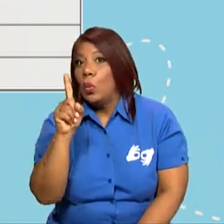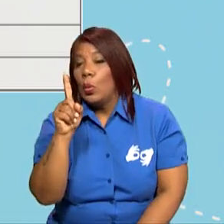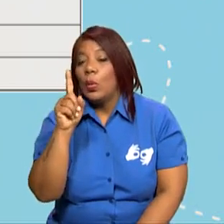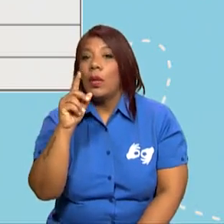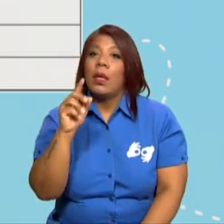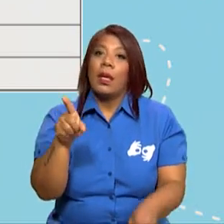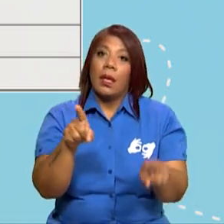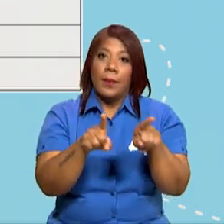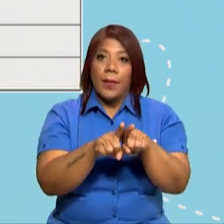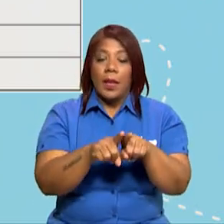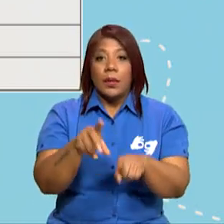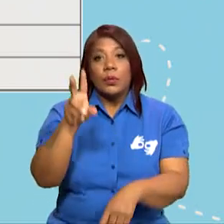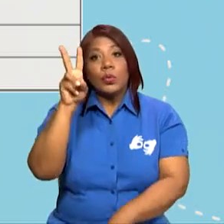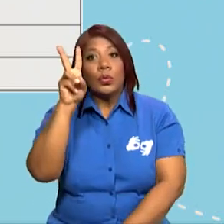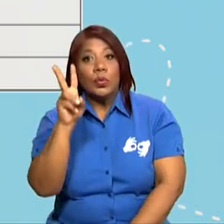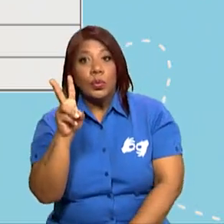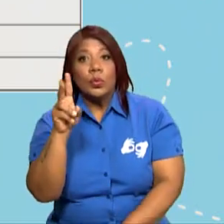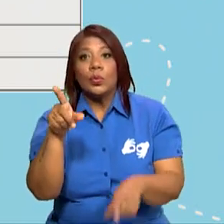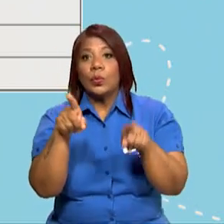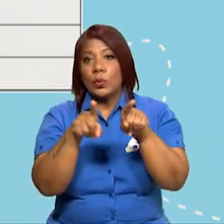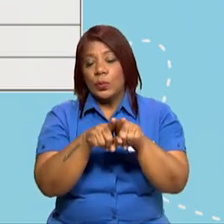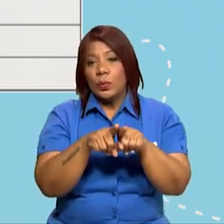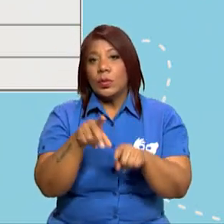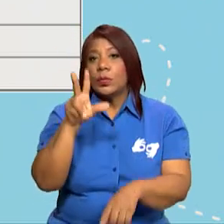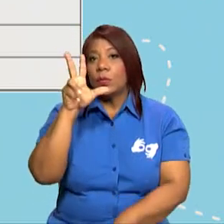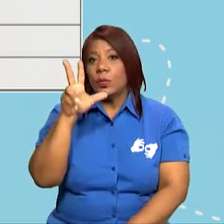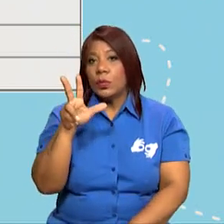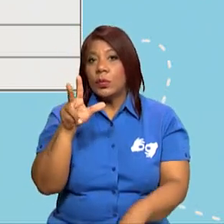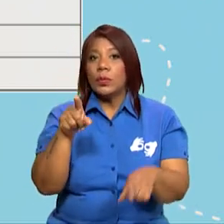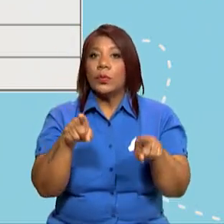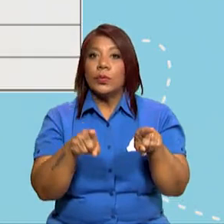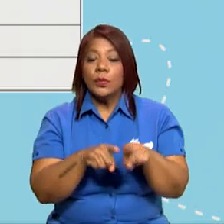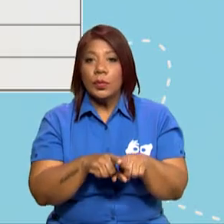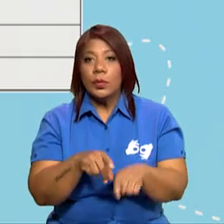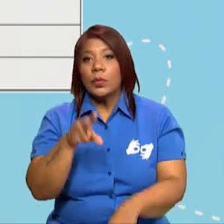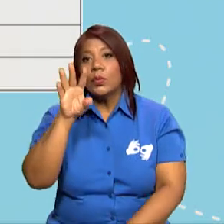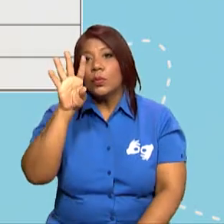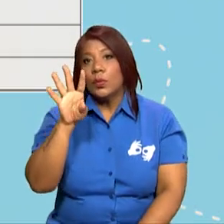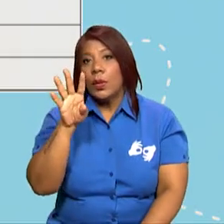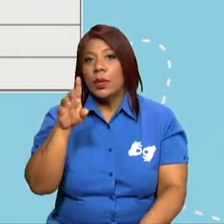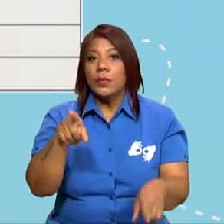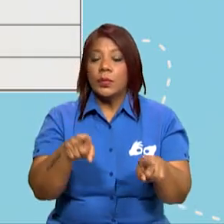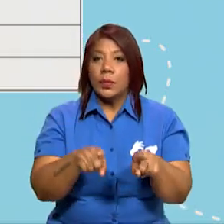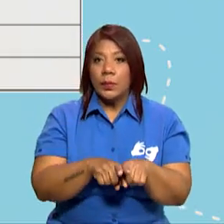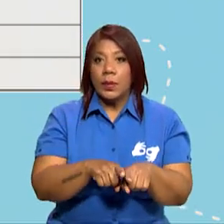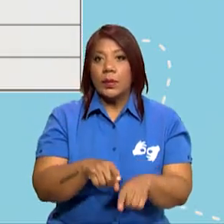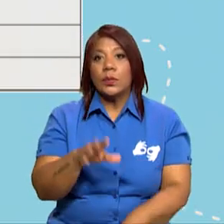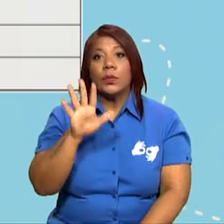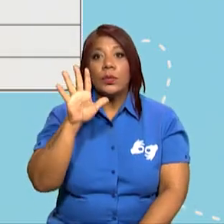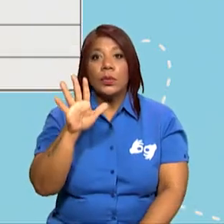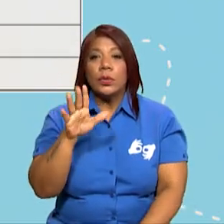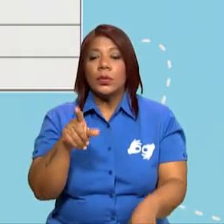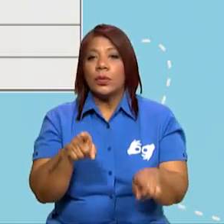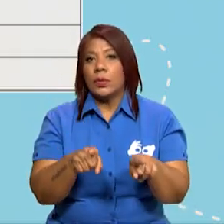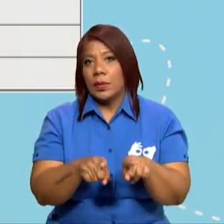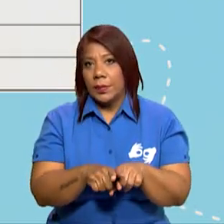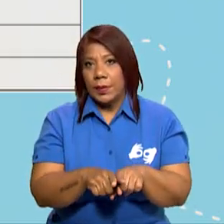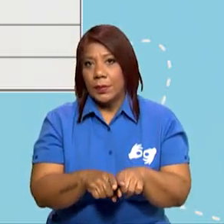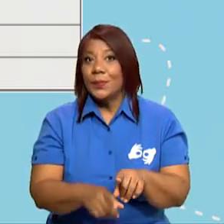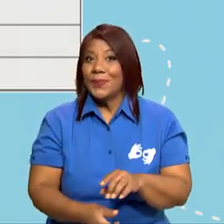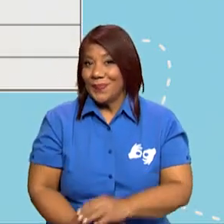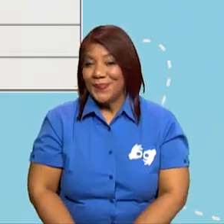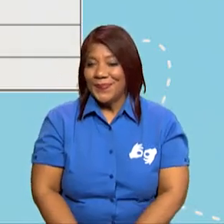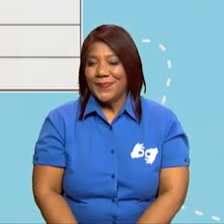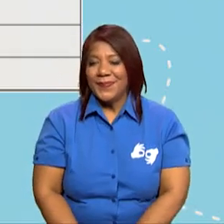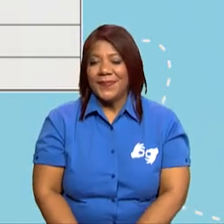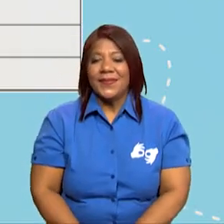hermanos, los que tienen uno, dos, tres o cuatro hermanos. Wow. Y por último ponemos el total. Uh-huh. Muy bien, Fluffy.